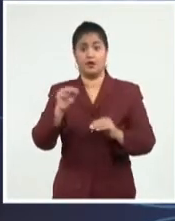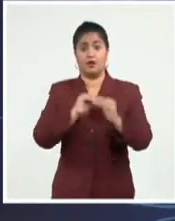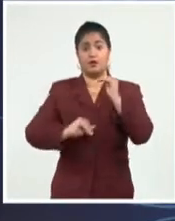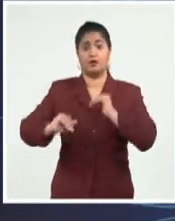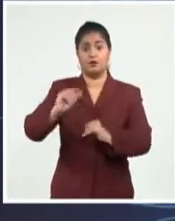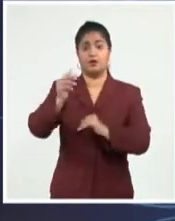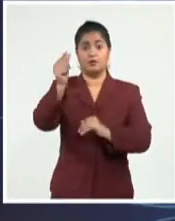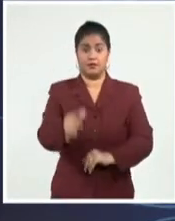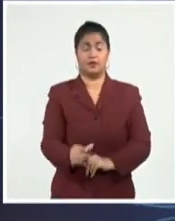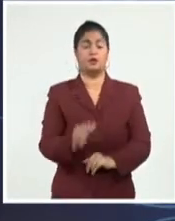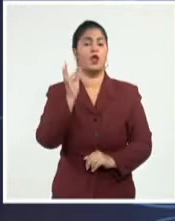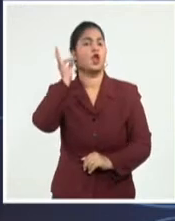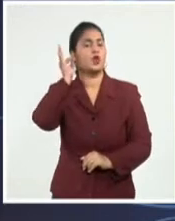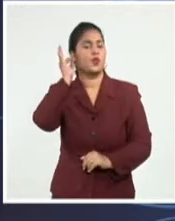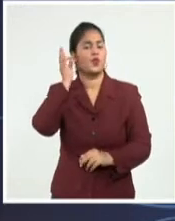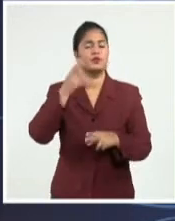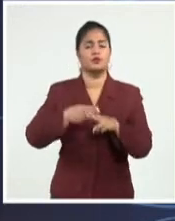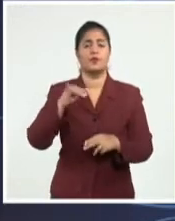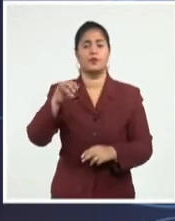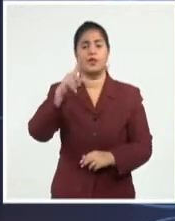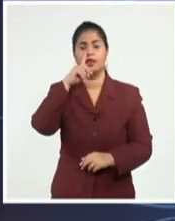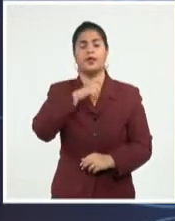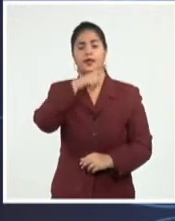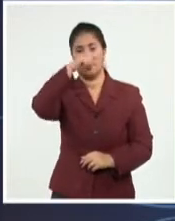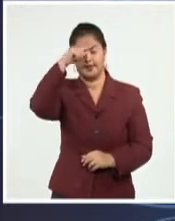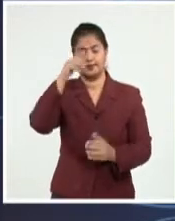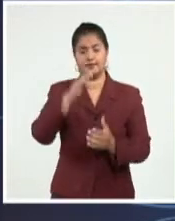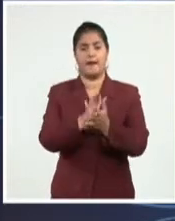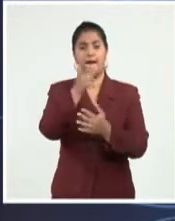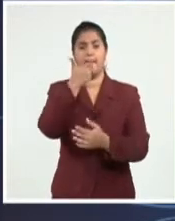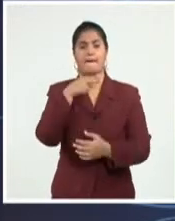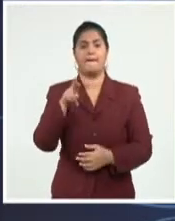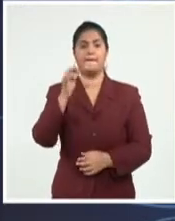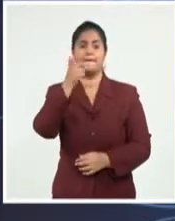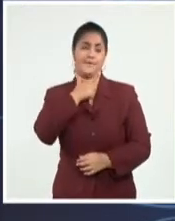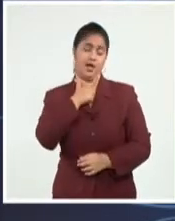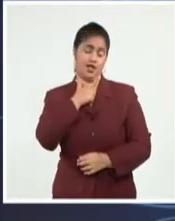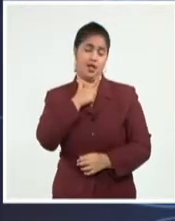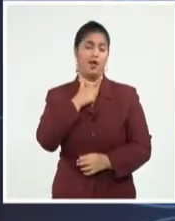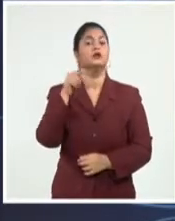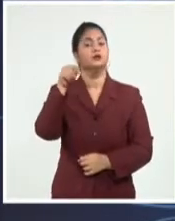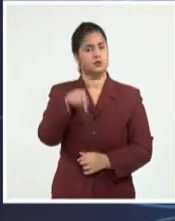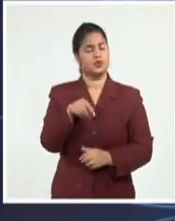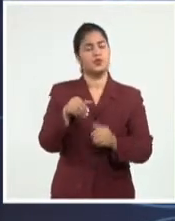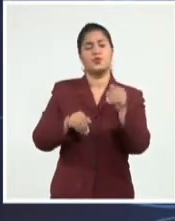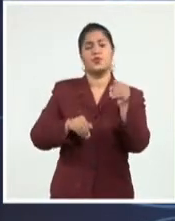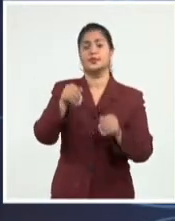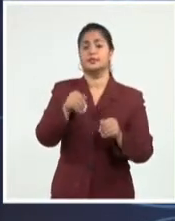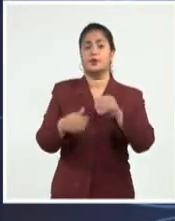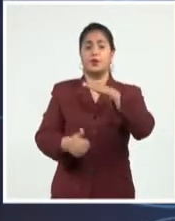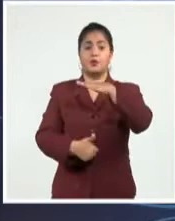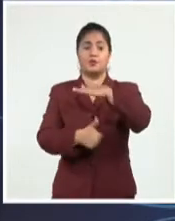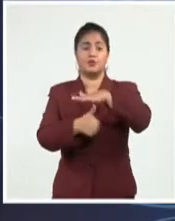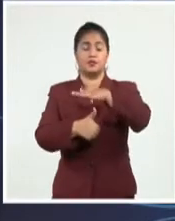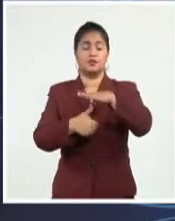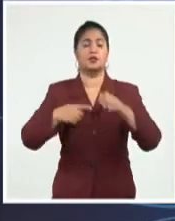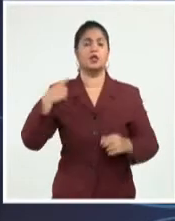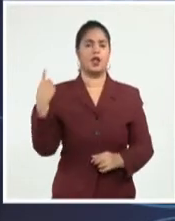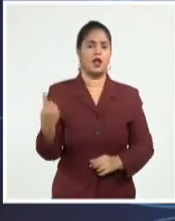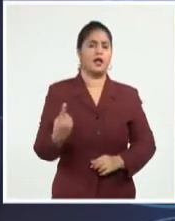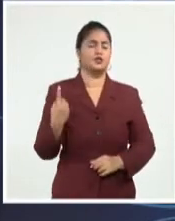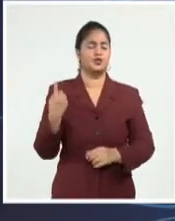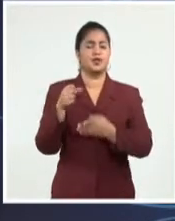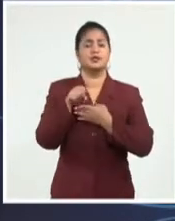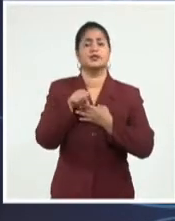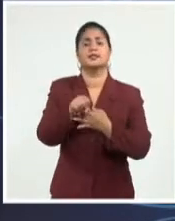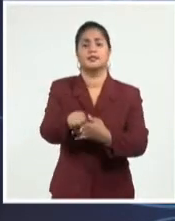sostuvo un encuentro con integrantes del Consejo de la Administración Municipal. También participaron el presidente nacional de Recursos Hidráulicos,